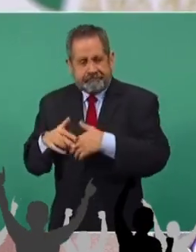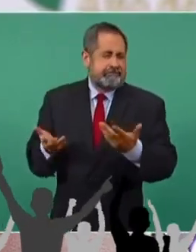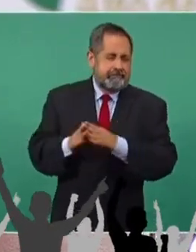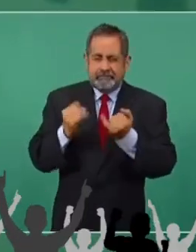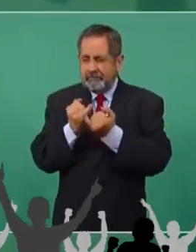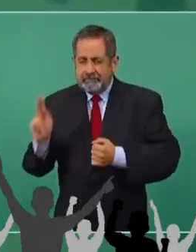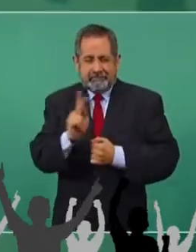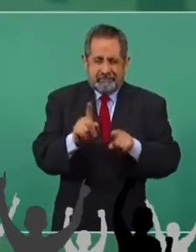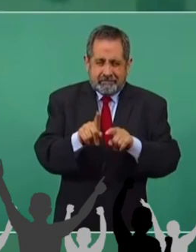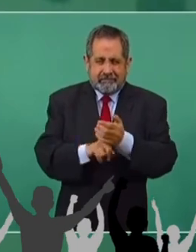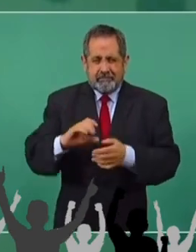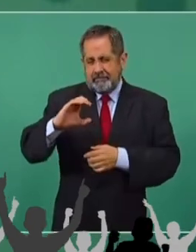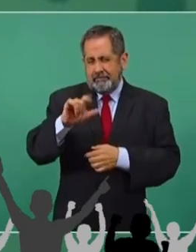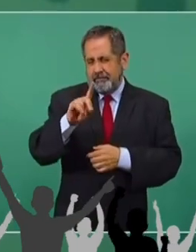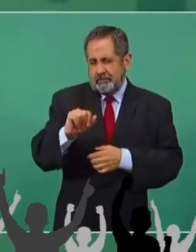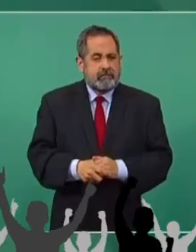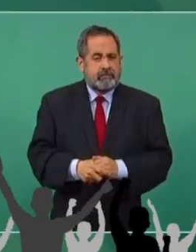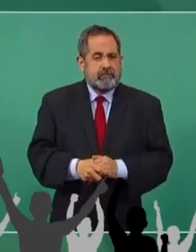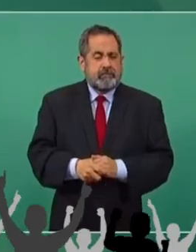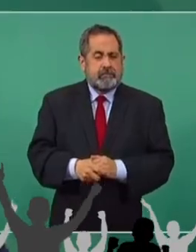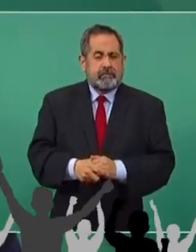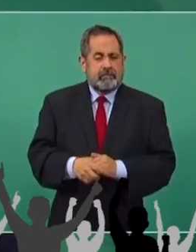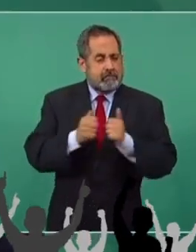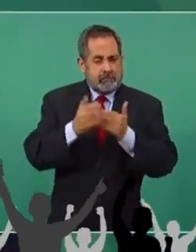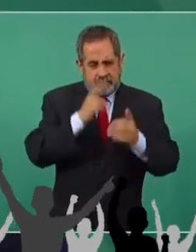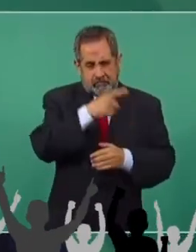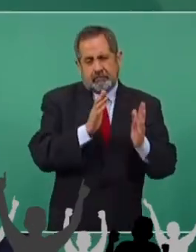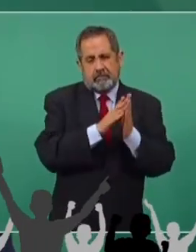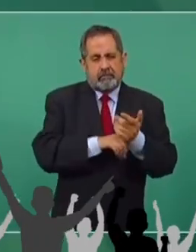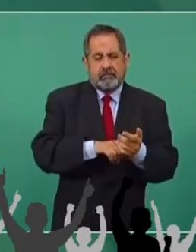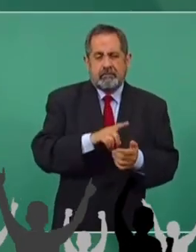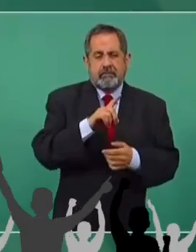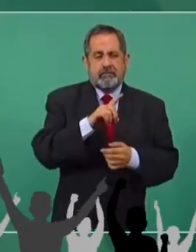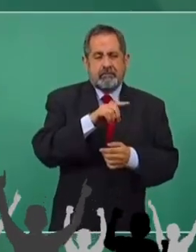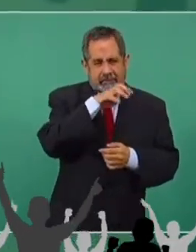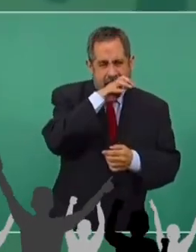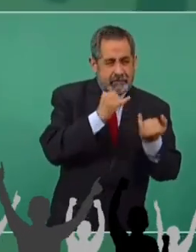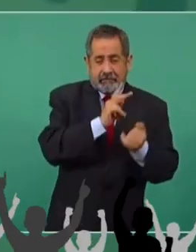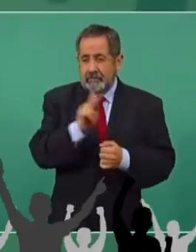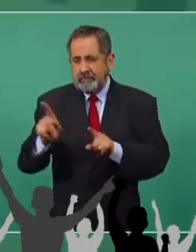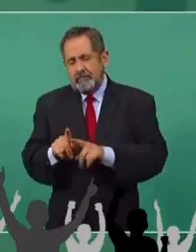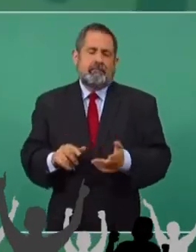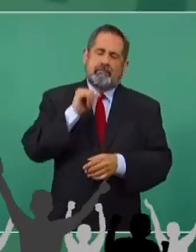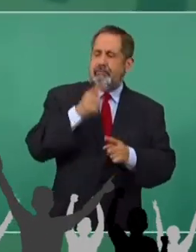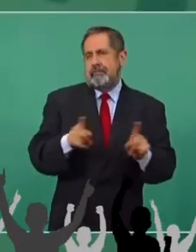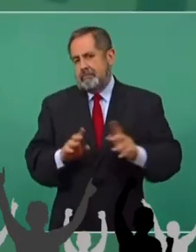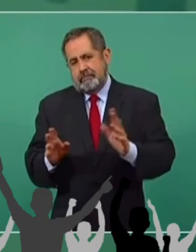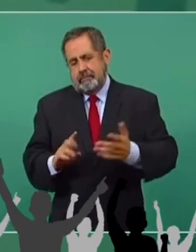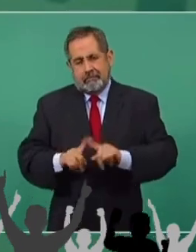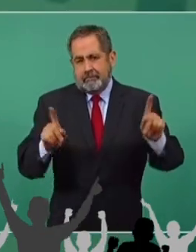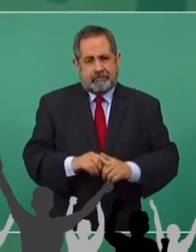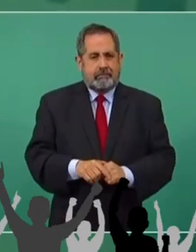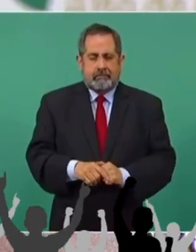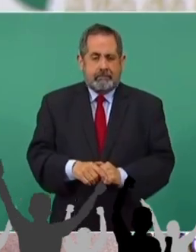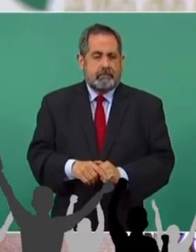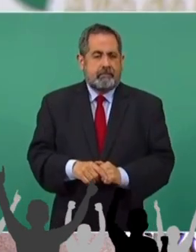¿Cómo va a ser lo mismo que Claudia Sheinbaum? Y con todo respeto al finado Díaz Ordaz. No. O sea,